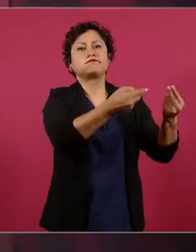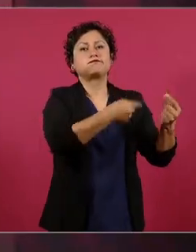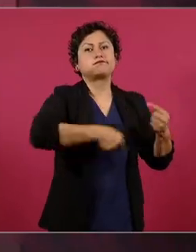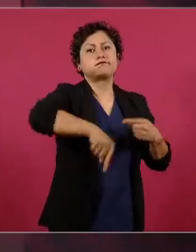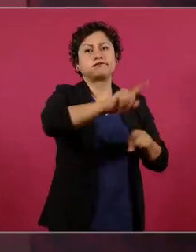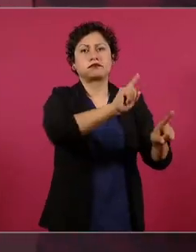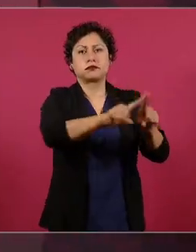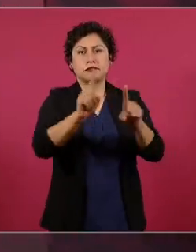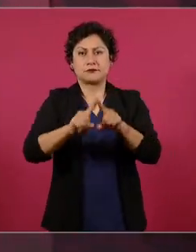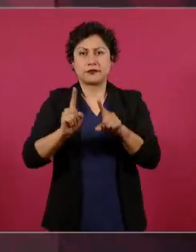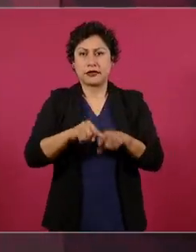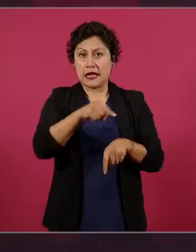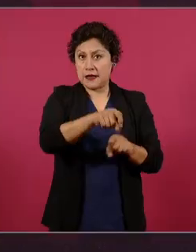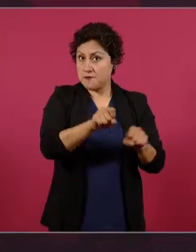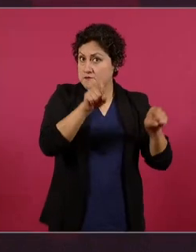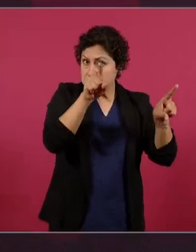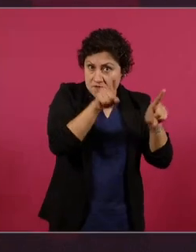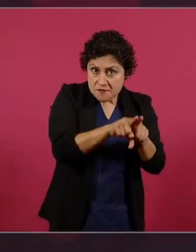vendía huachicol